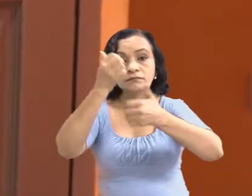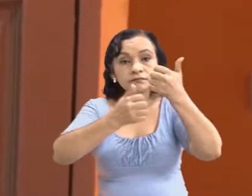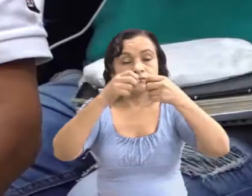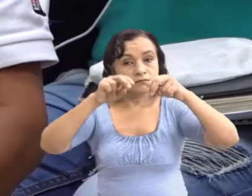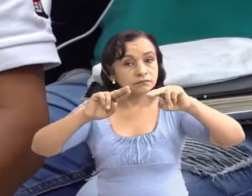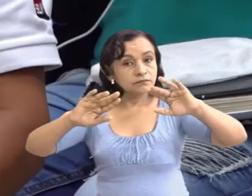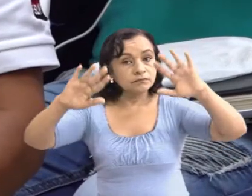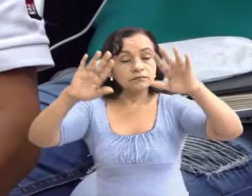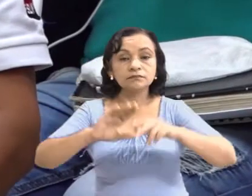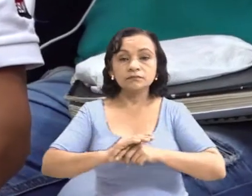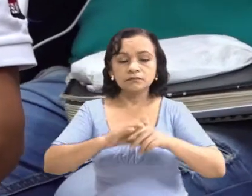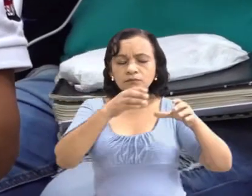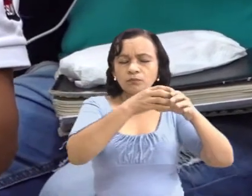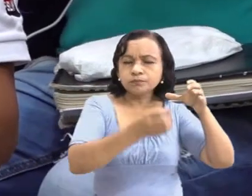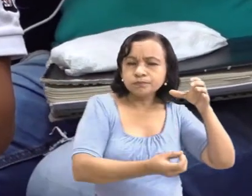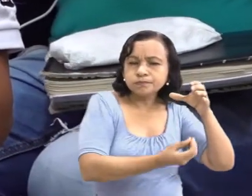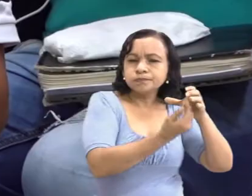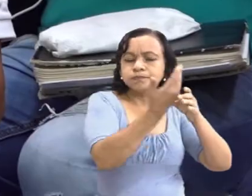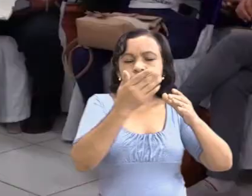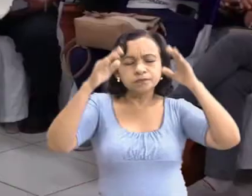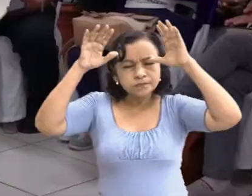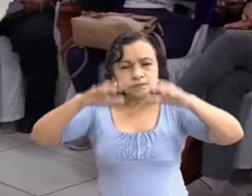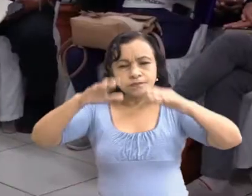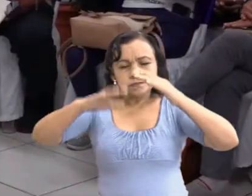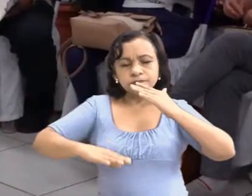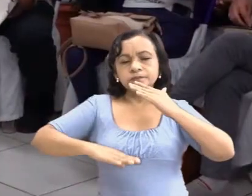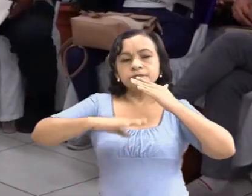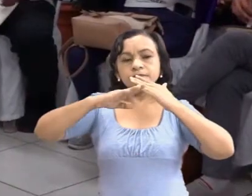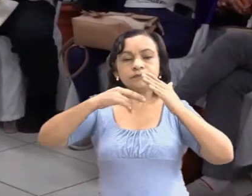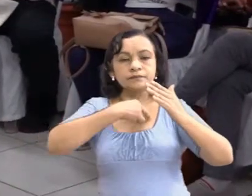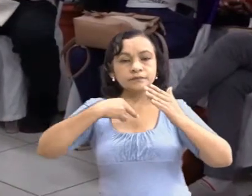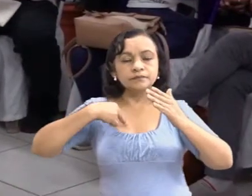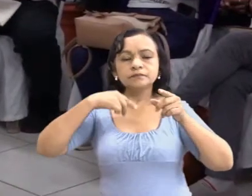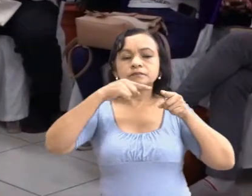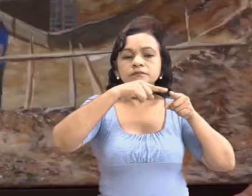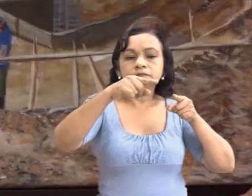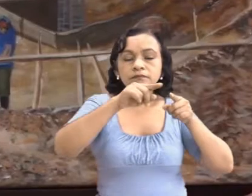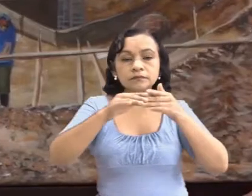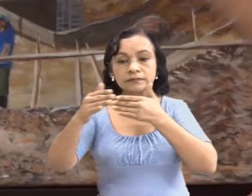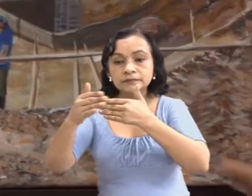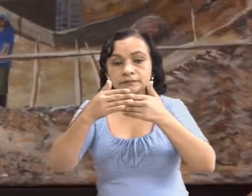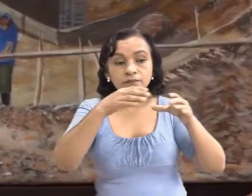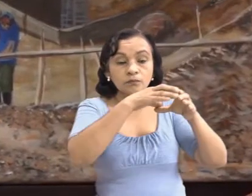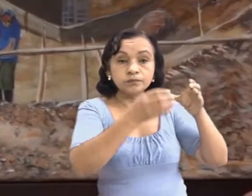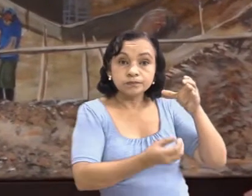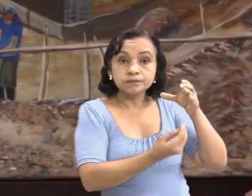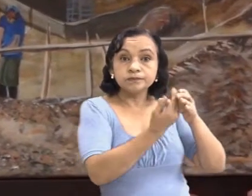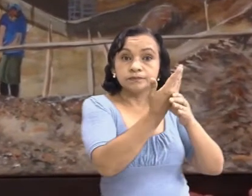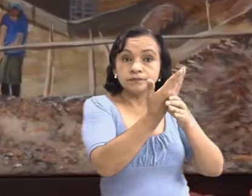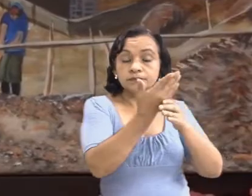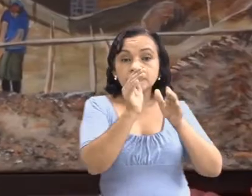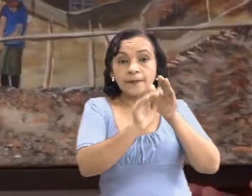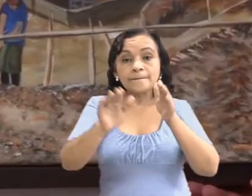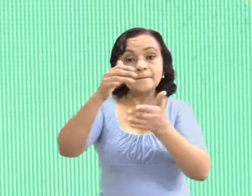de emergencias como erupciones volcánicas e inundaciones. Los encuentros se desarrollan en comunidades con mayor cercanía a los volcanes